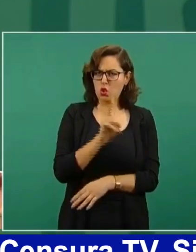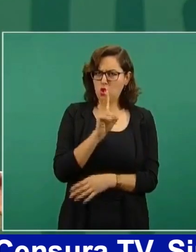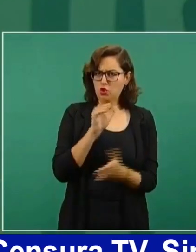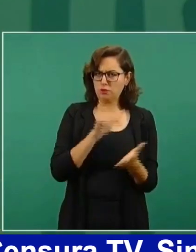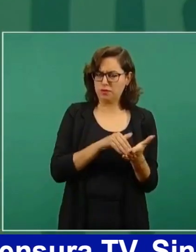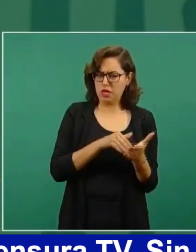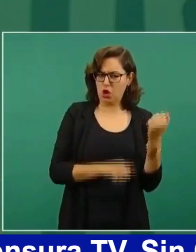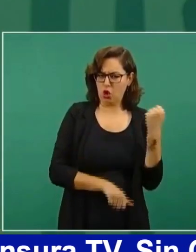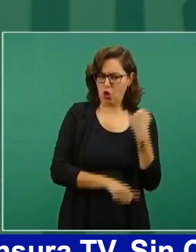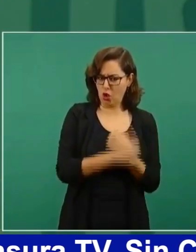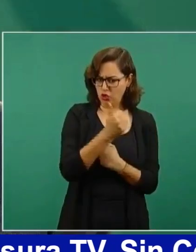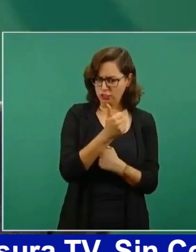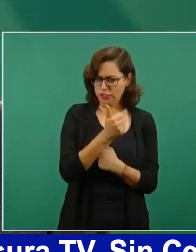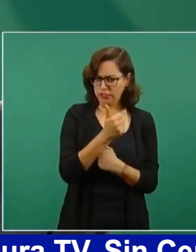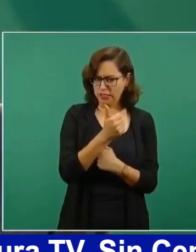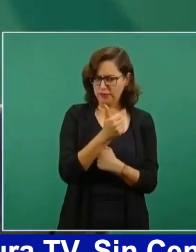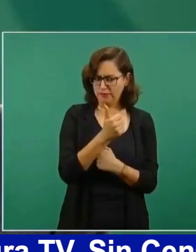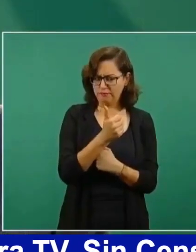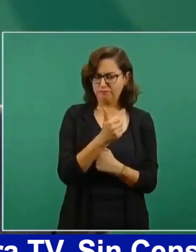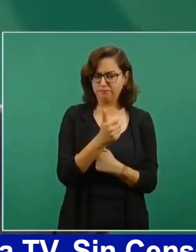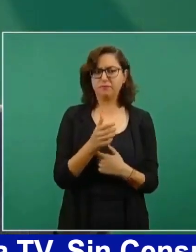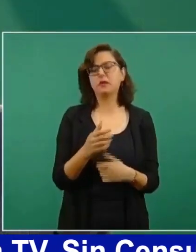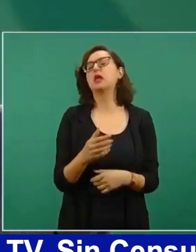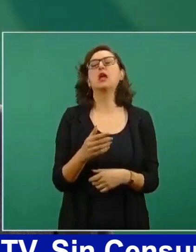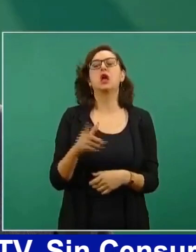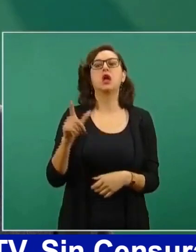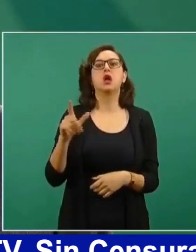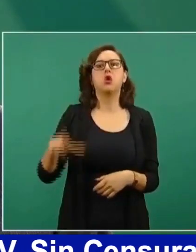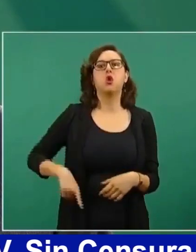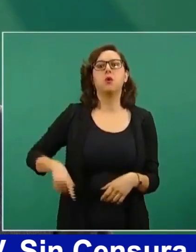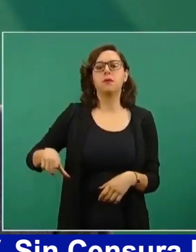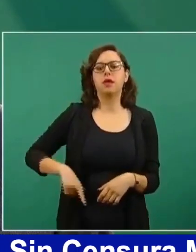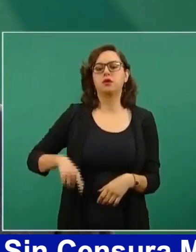2011, que gobernaba Felipe Calderón,